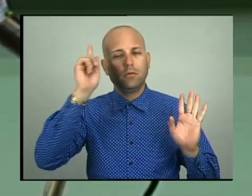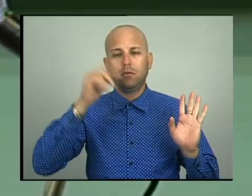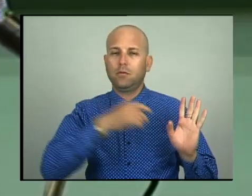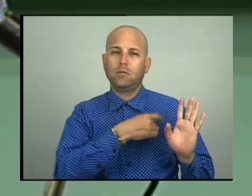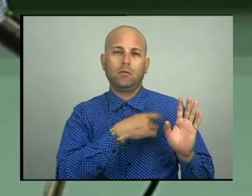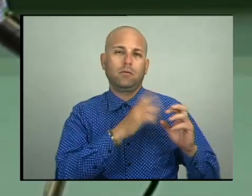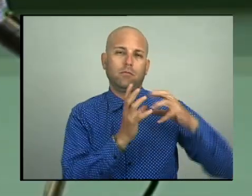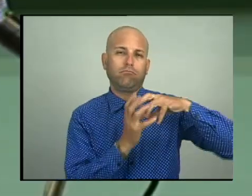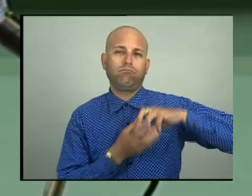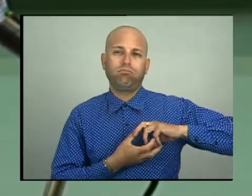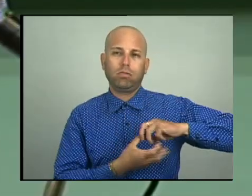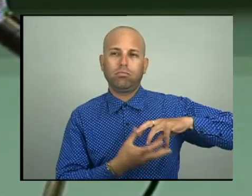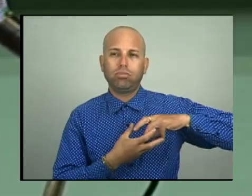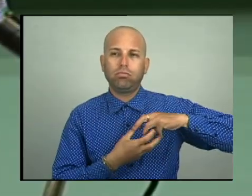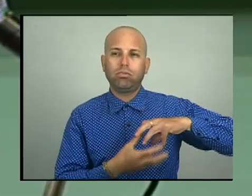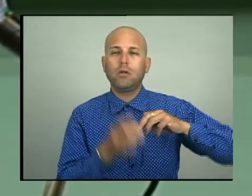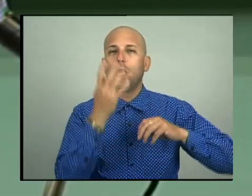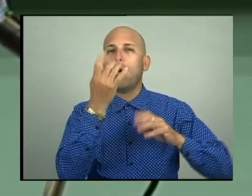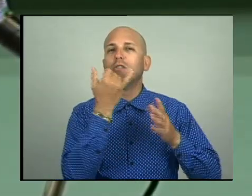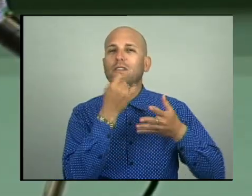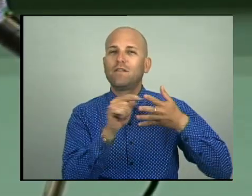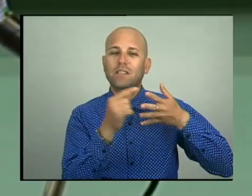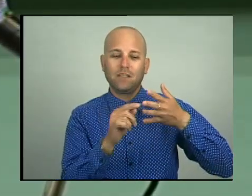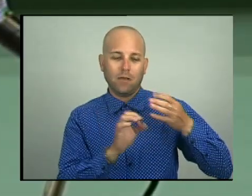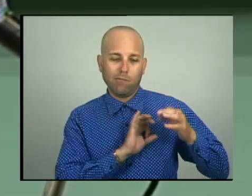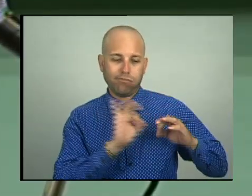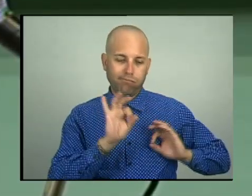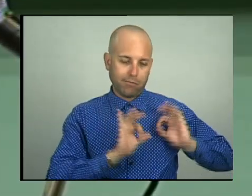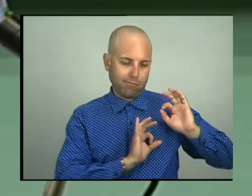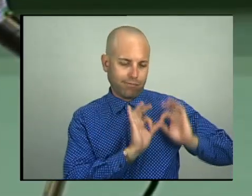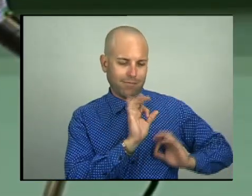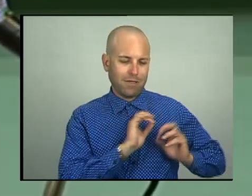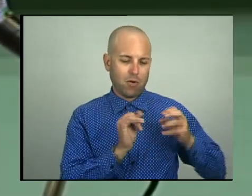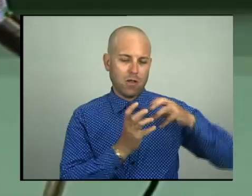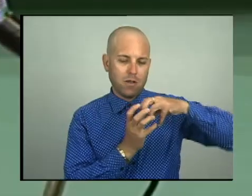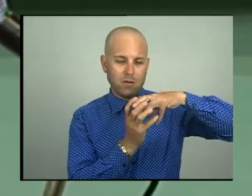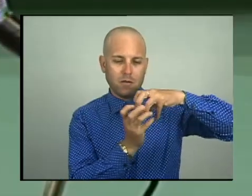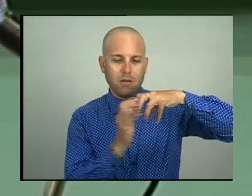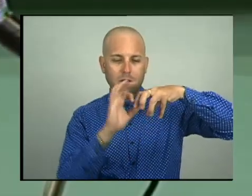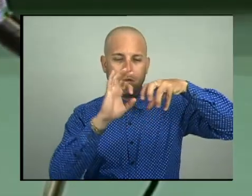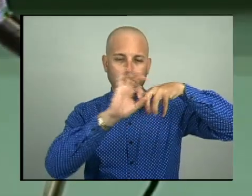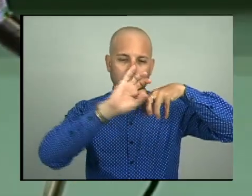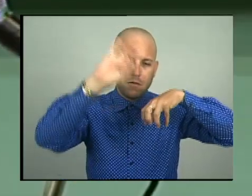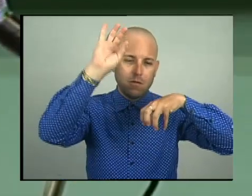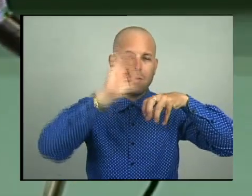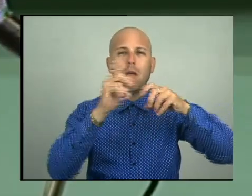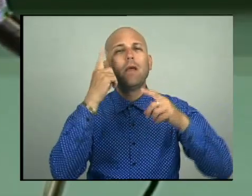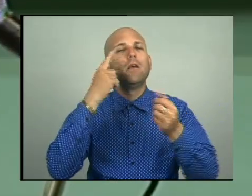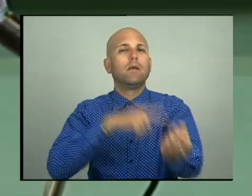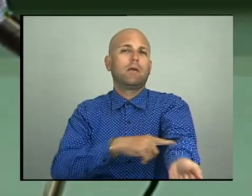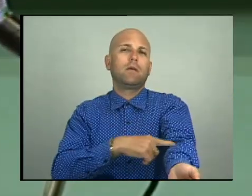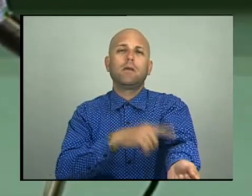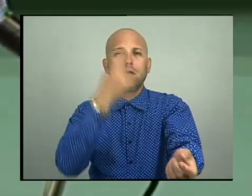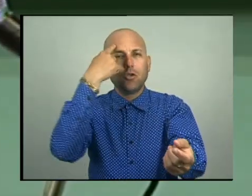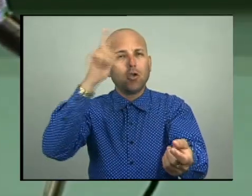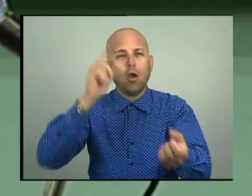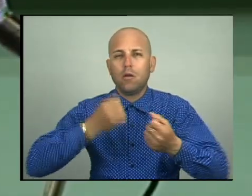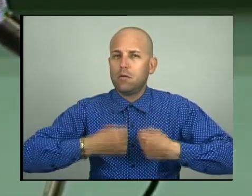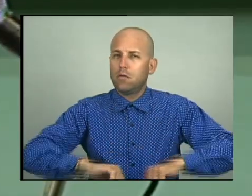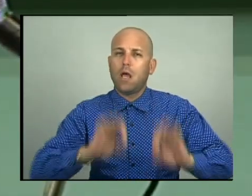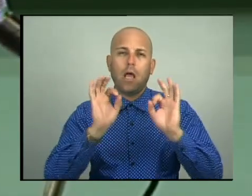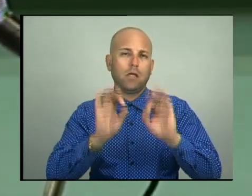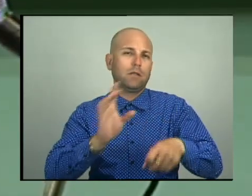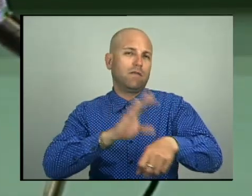congénita. O sea, son defectos estructurales que tienen un origen genético, que en realidad la mayoría de